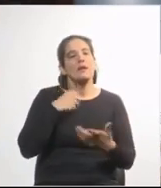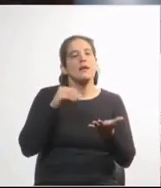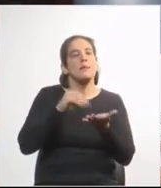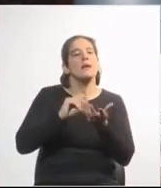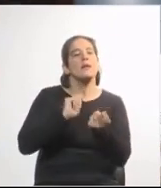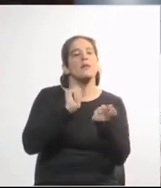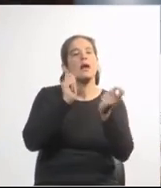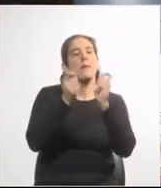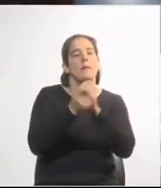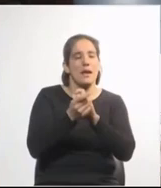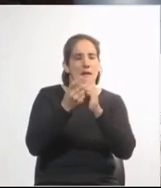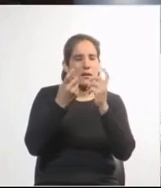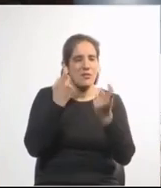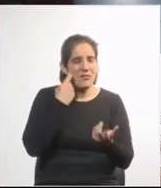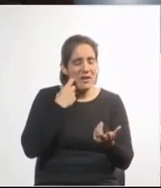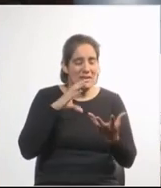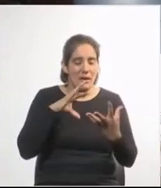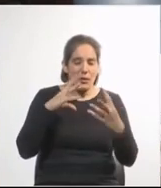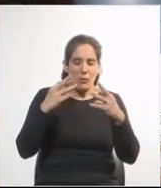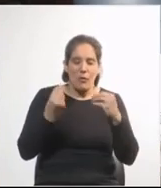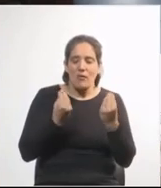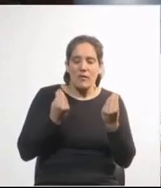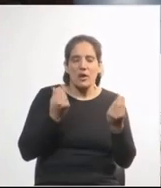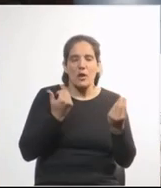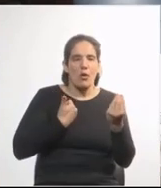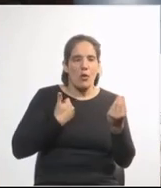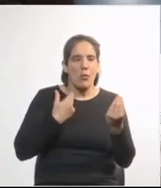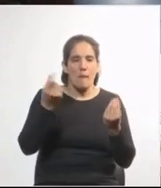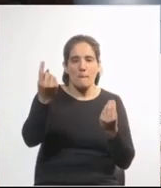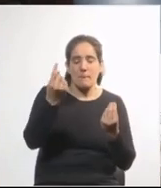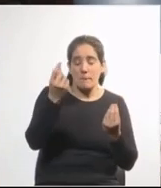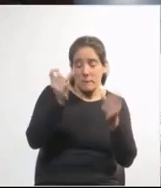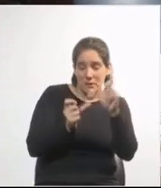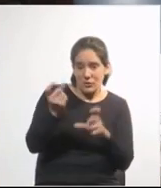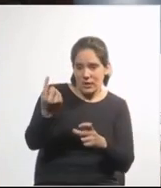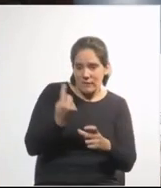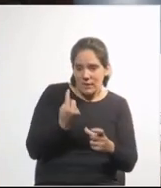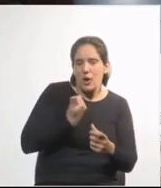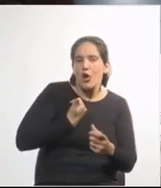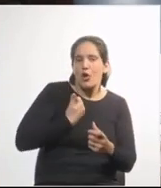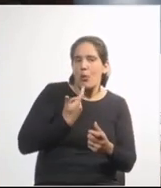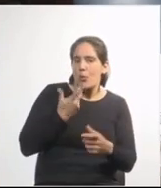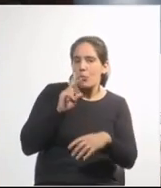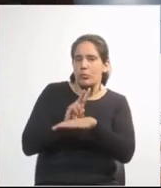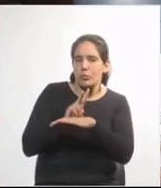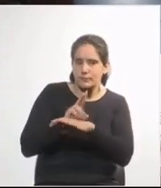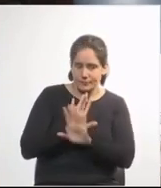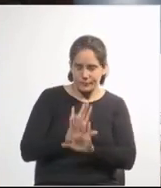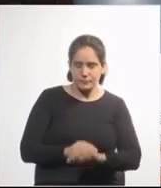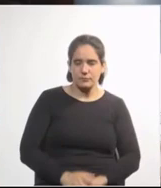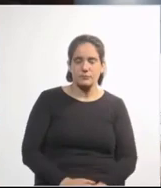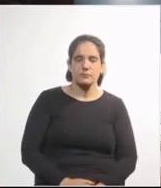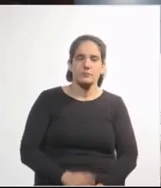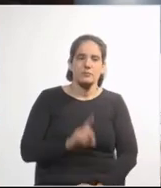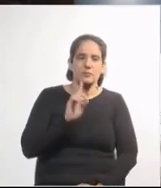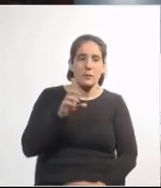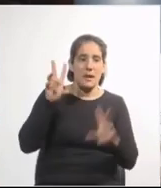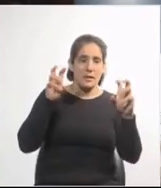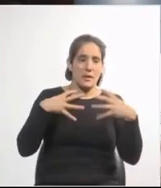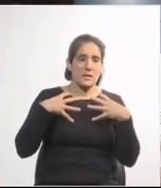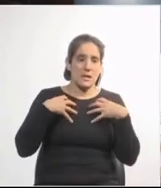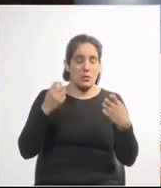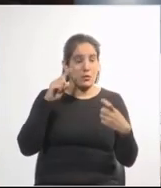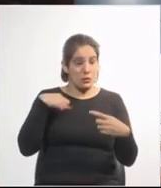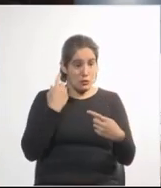adecuada jerarquización del primer nivel de asistencia y de los programas comunitarios. Y muy especialmente en materia de salud